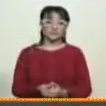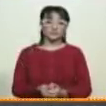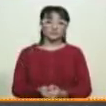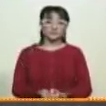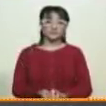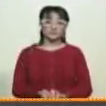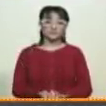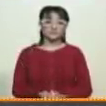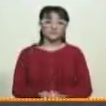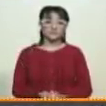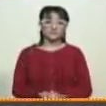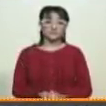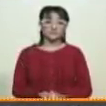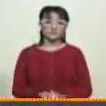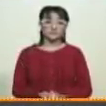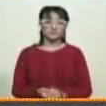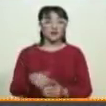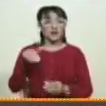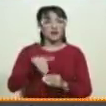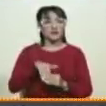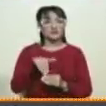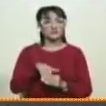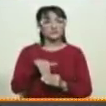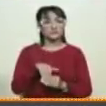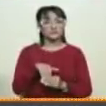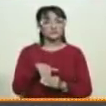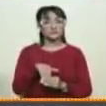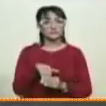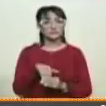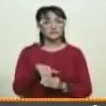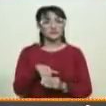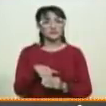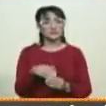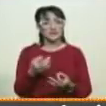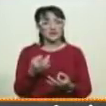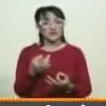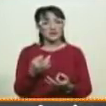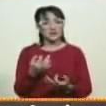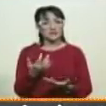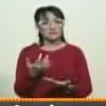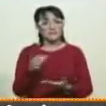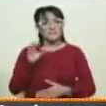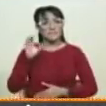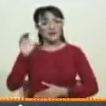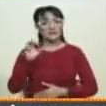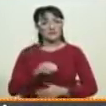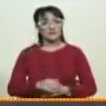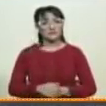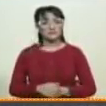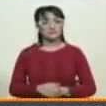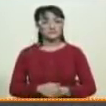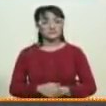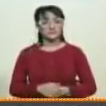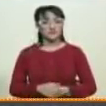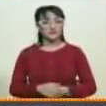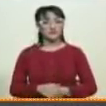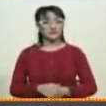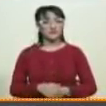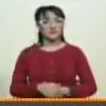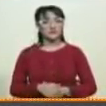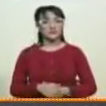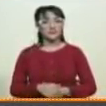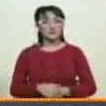todo, que se está hablando de elecciones, que es algo tan serio para un país, el que se convaliden, el que